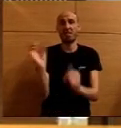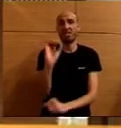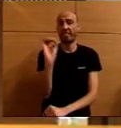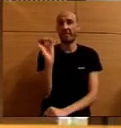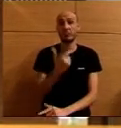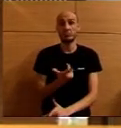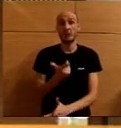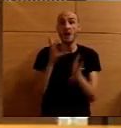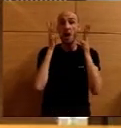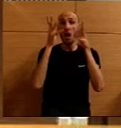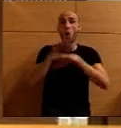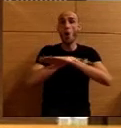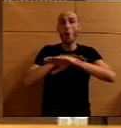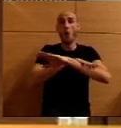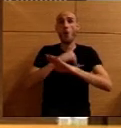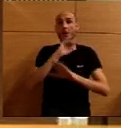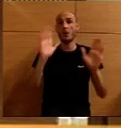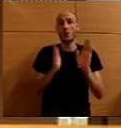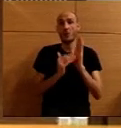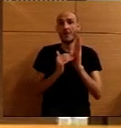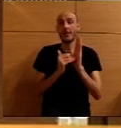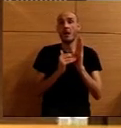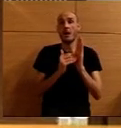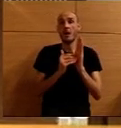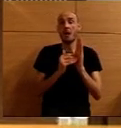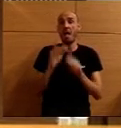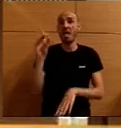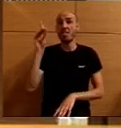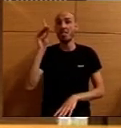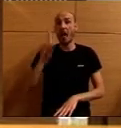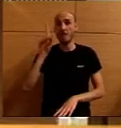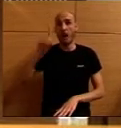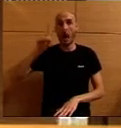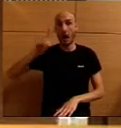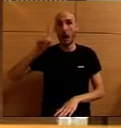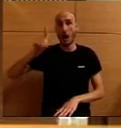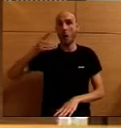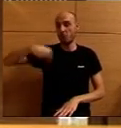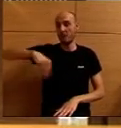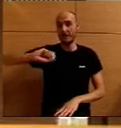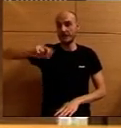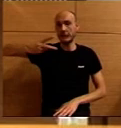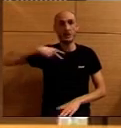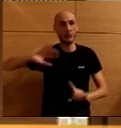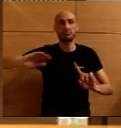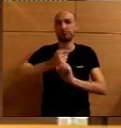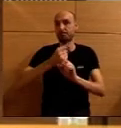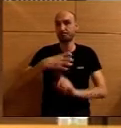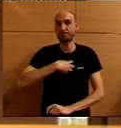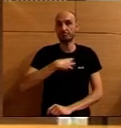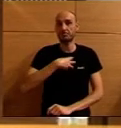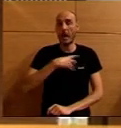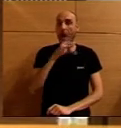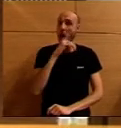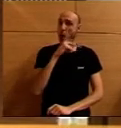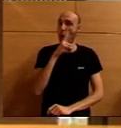pues de poco sirvió la vicepresidencia de Dalmau, que no fue capaz tampoco de solucionar este problema. Y bueno, y ahora nos